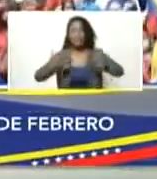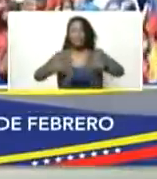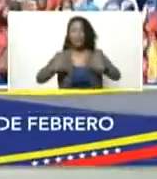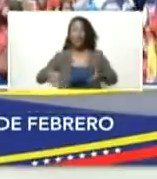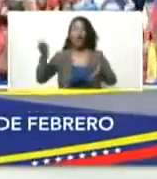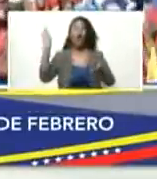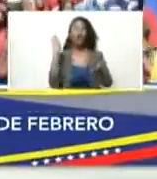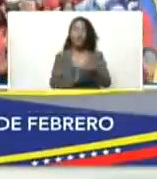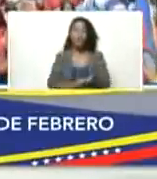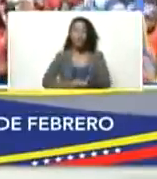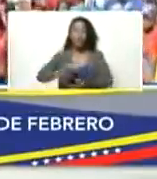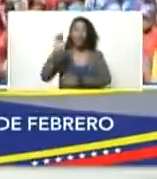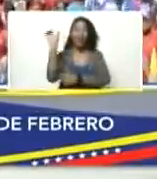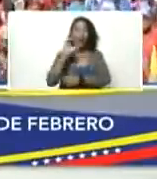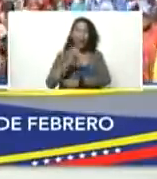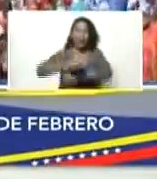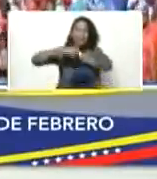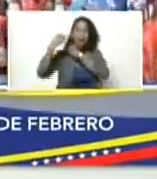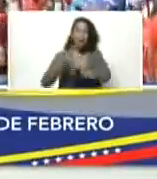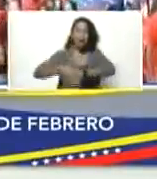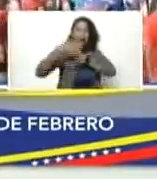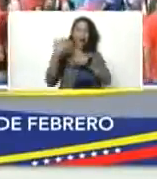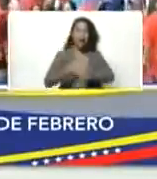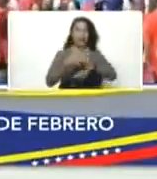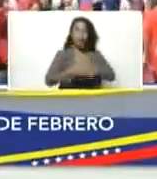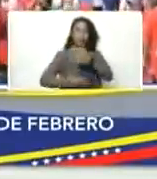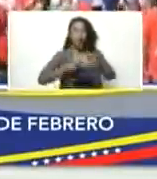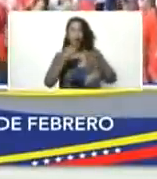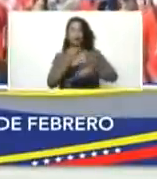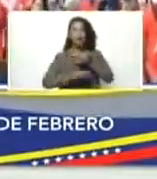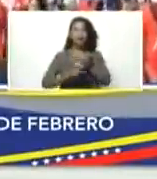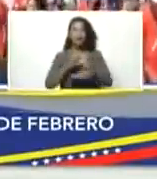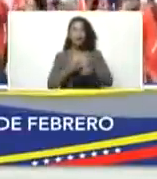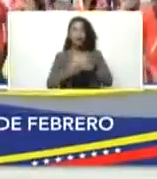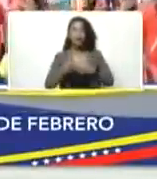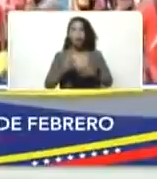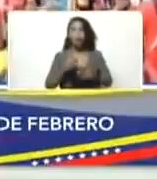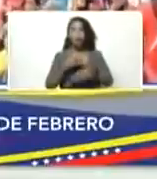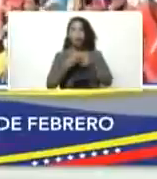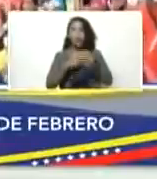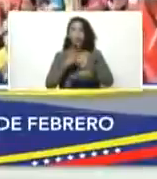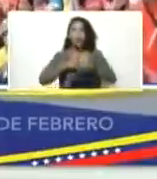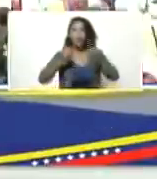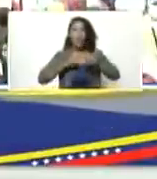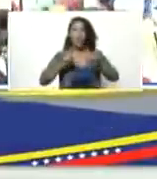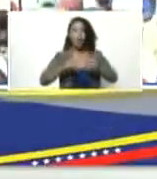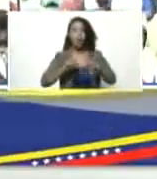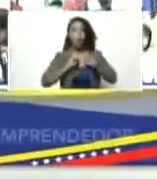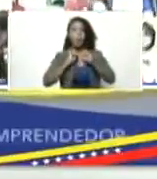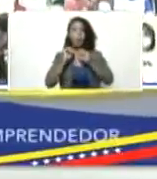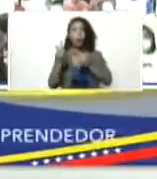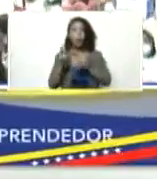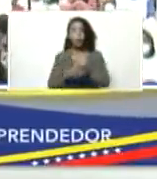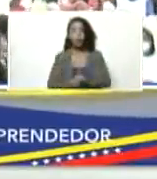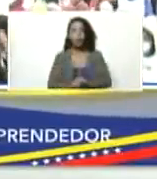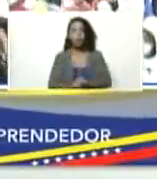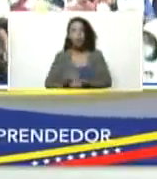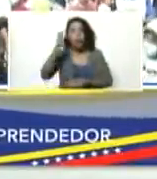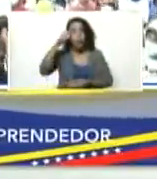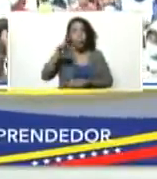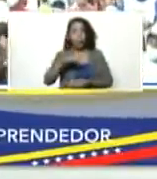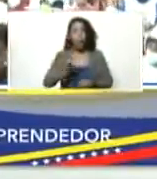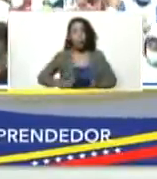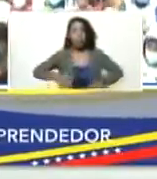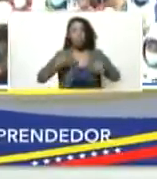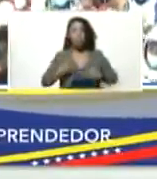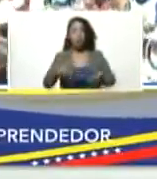vez estar en Caracas marchando como lo hacemos, como lo hicimos en diferentes oportunidades, y el pueblo estaba